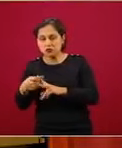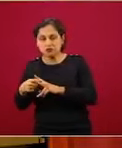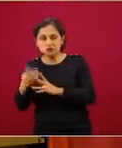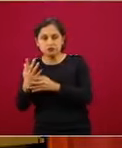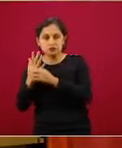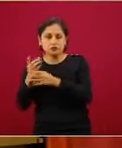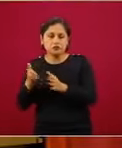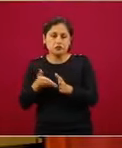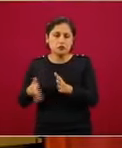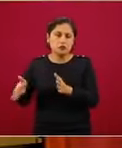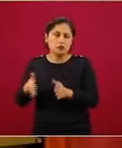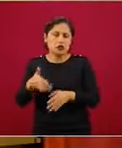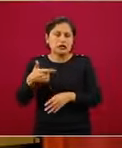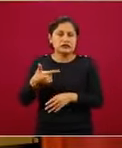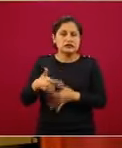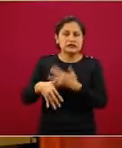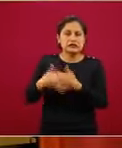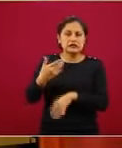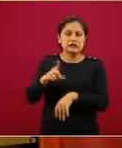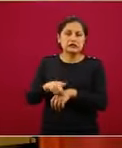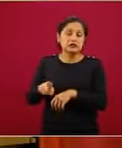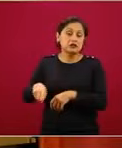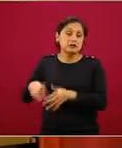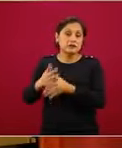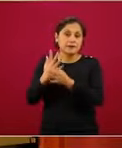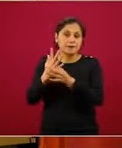días, unos 7 o 15 días. La siguiente.